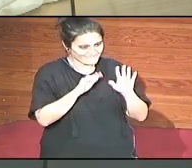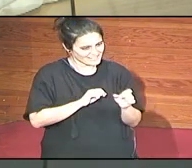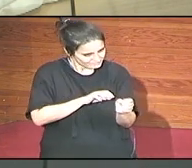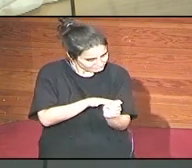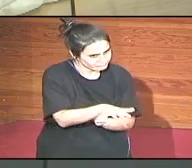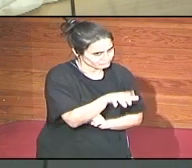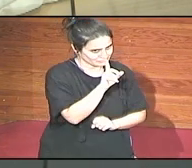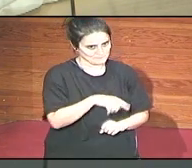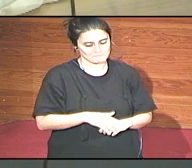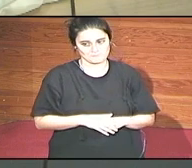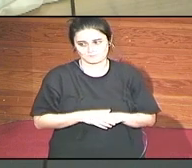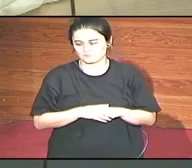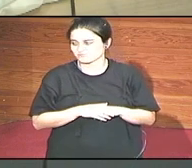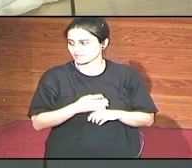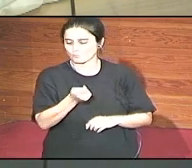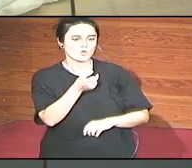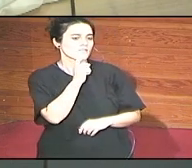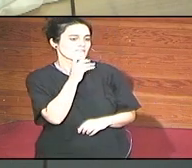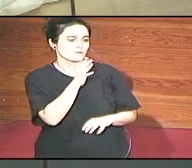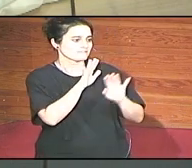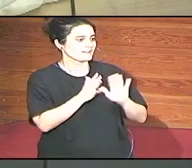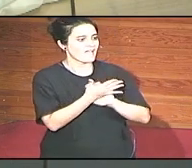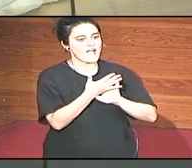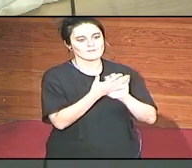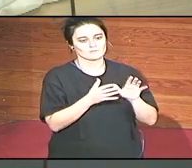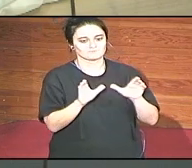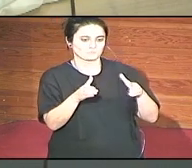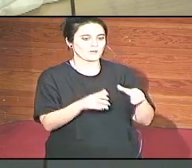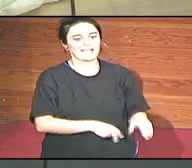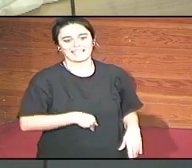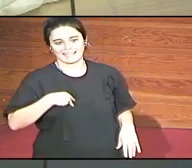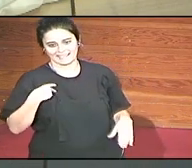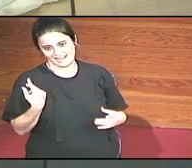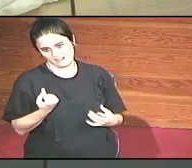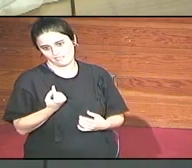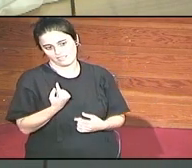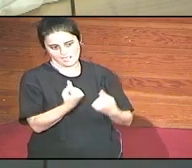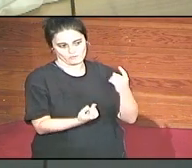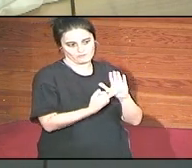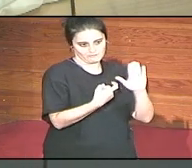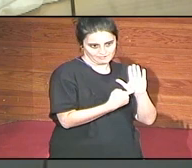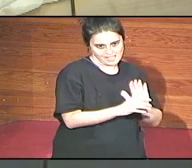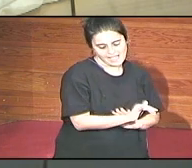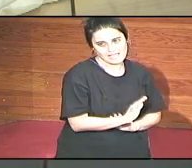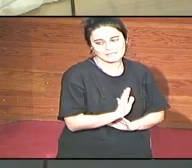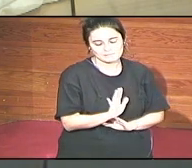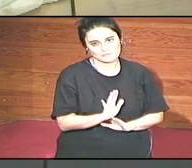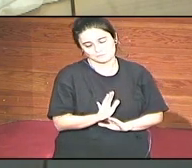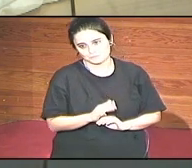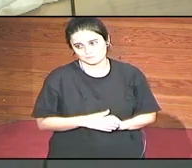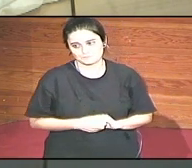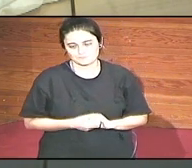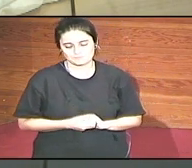difícil porque es una generalización y al final es canalizaciones hay mucha mucha parte que no que no acierta pero